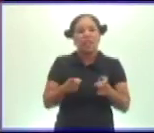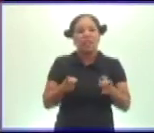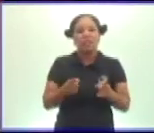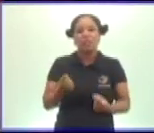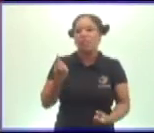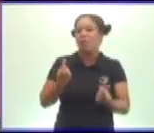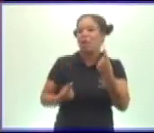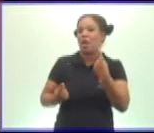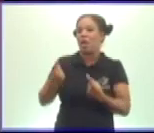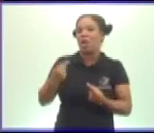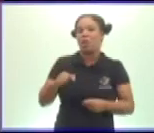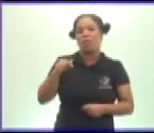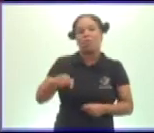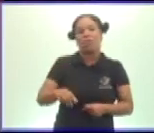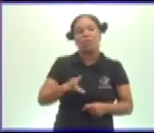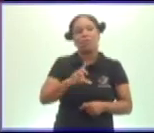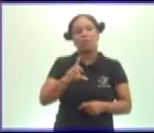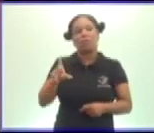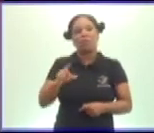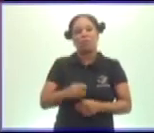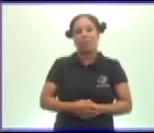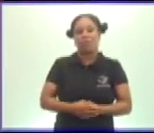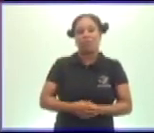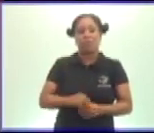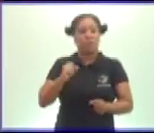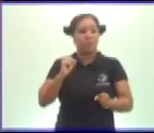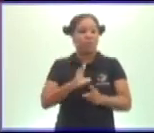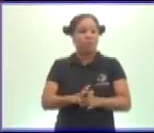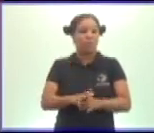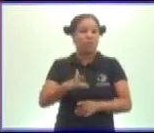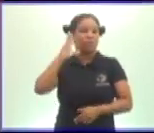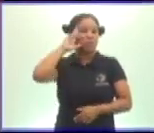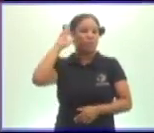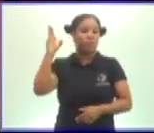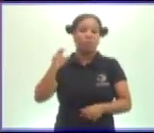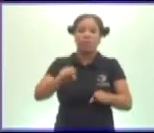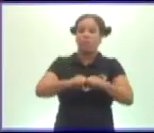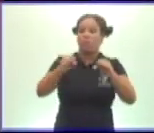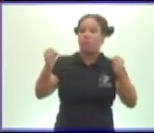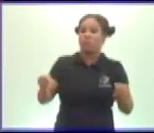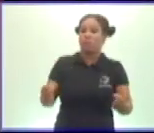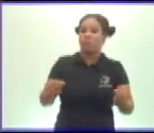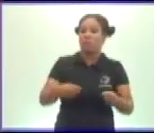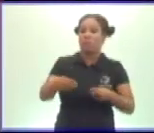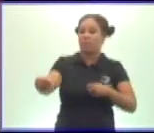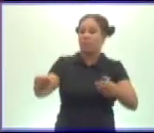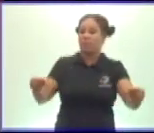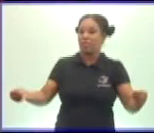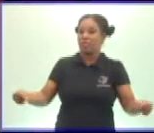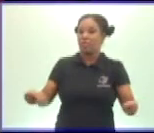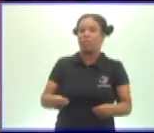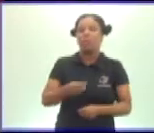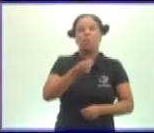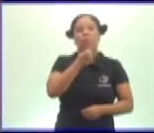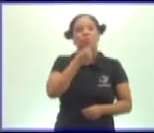estos aspectos. Vamos a empezar por recordar que los sistemas dispersos pueden ser